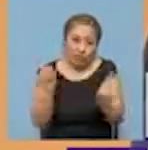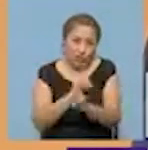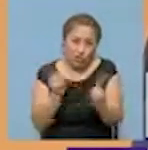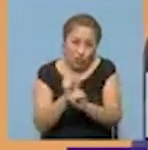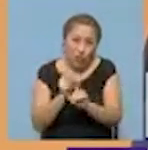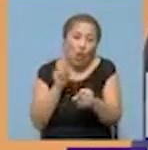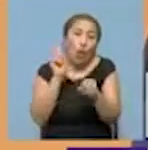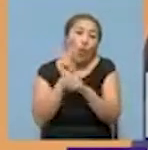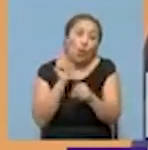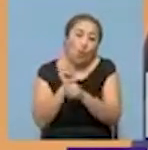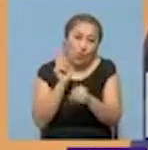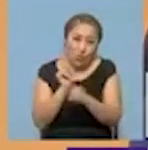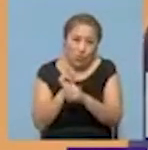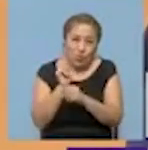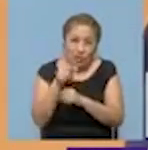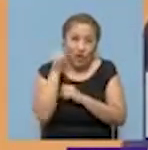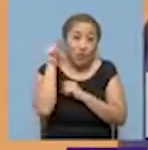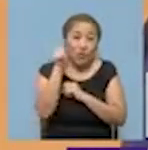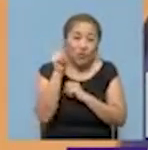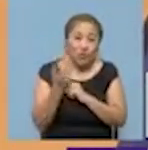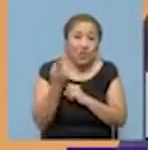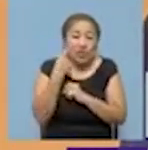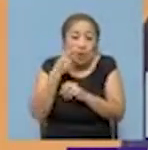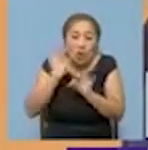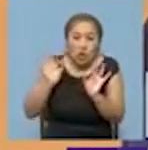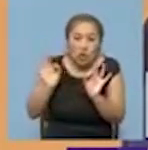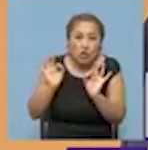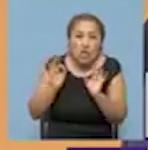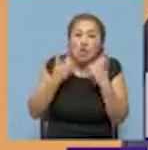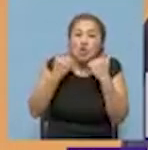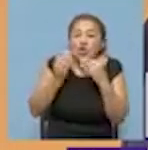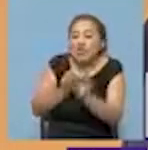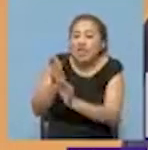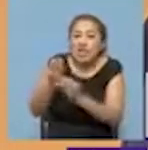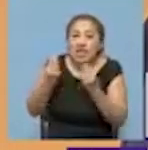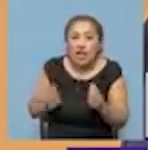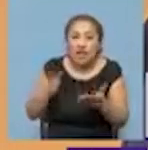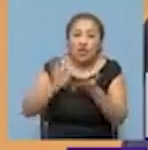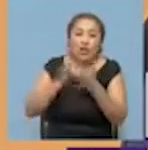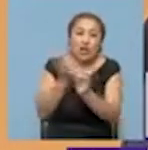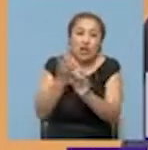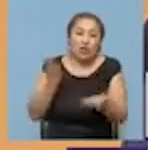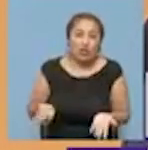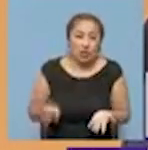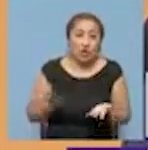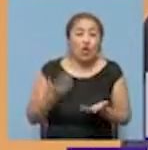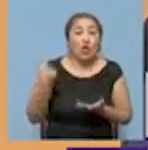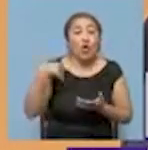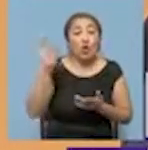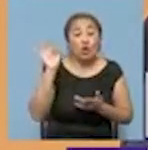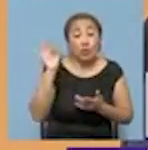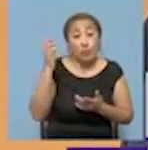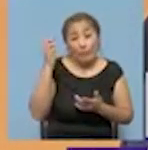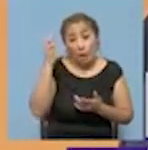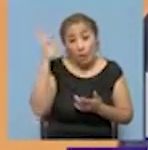su hijo a ciegas a alguien que usted tampoco conoce ni conoce los principios morales que tiene el educador yo creo que es los padres